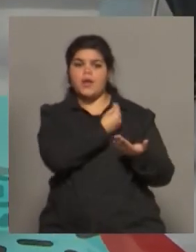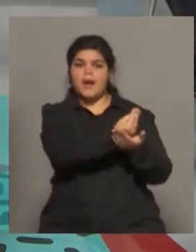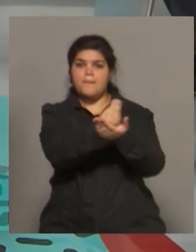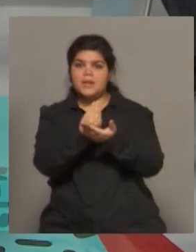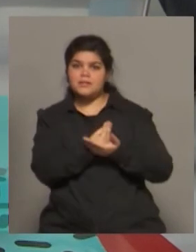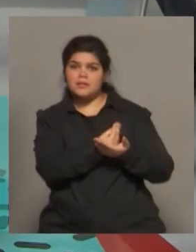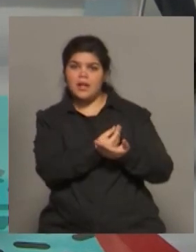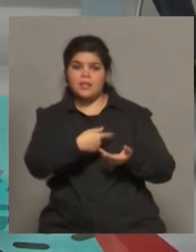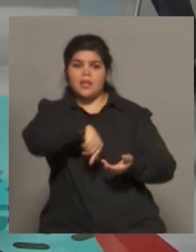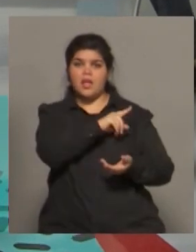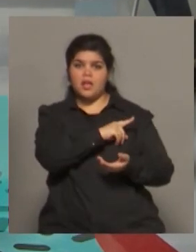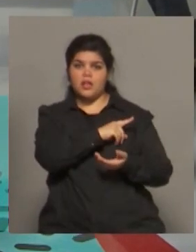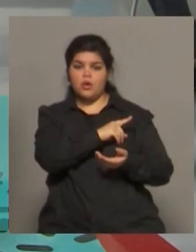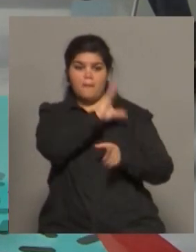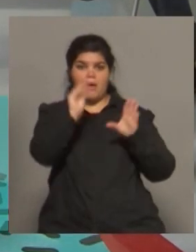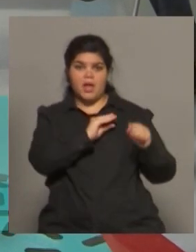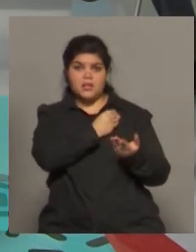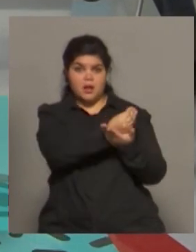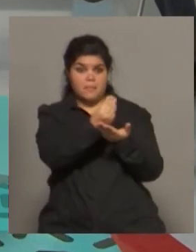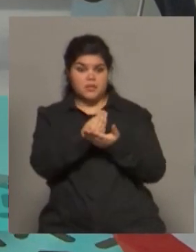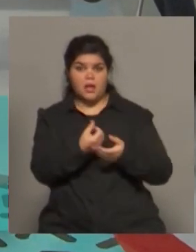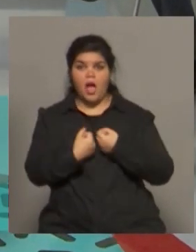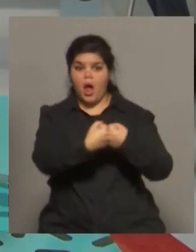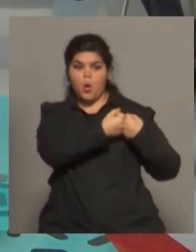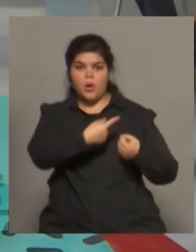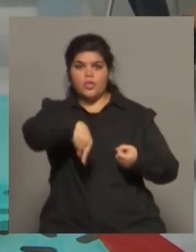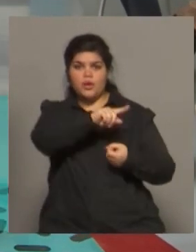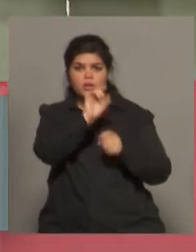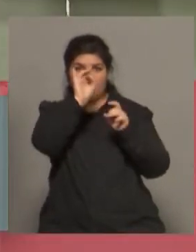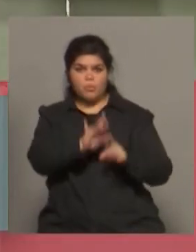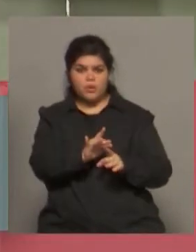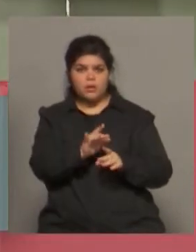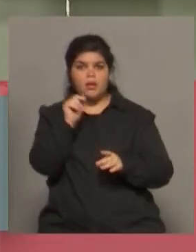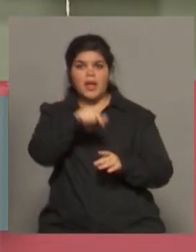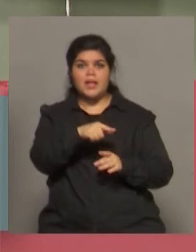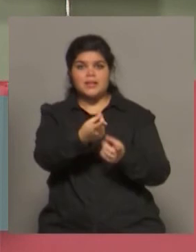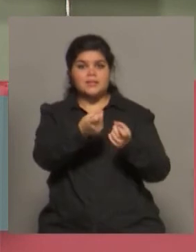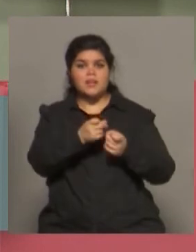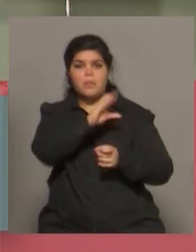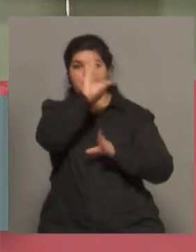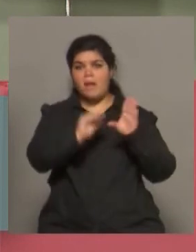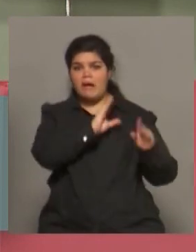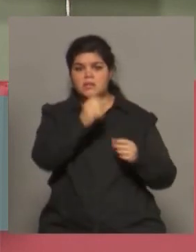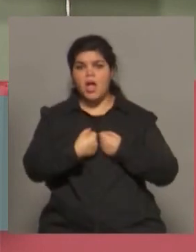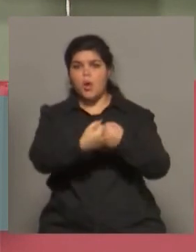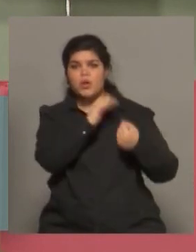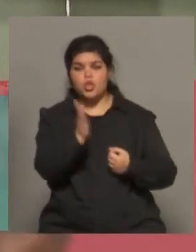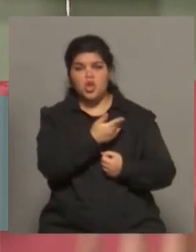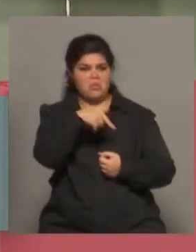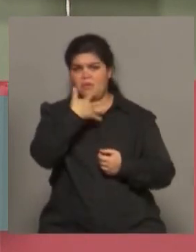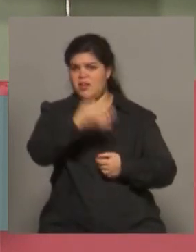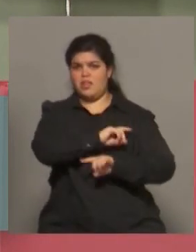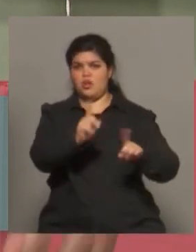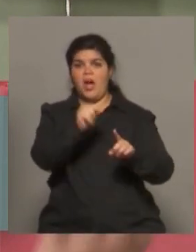se firmaron y que, a su vez, eso, digamos, debía haber un consenso común de los países. Esto no fue así. Se